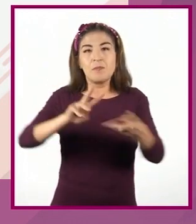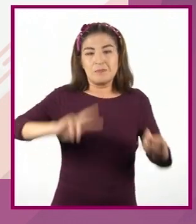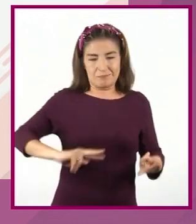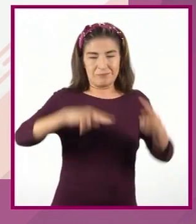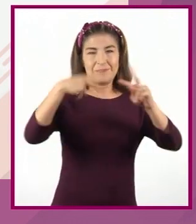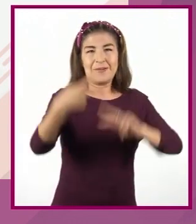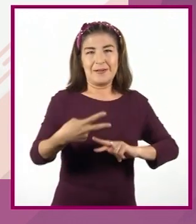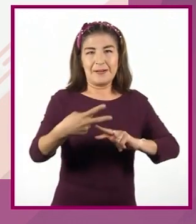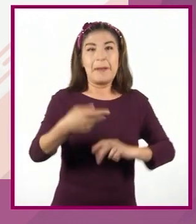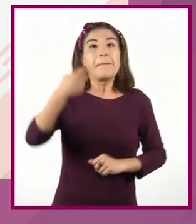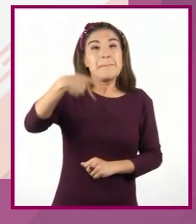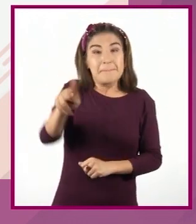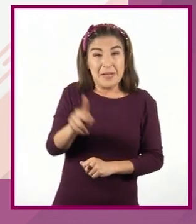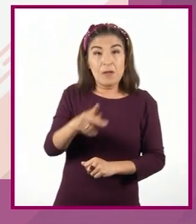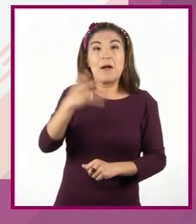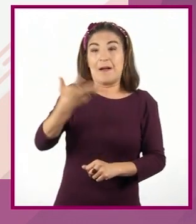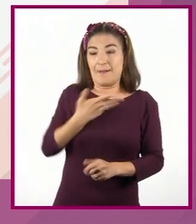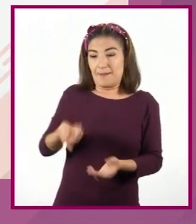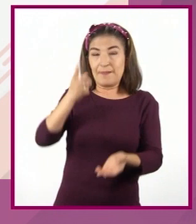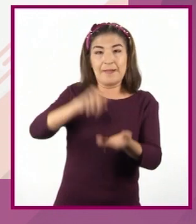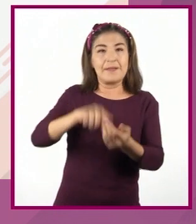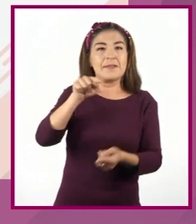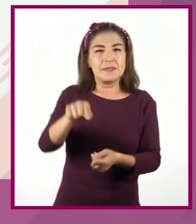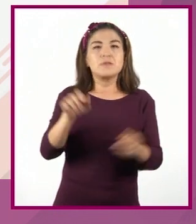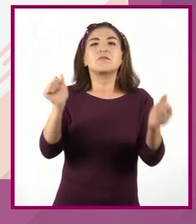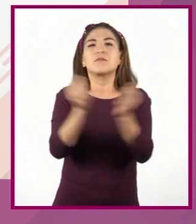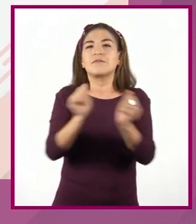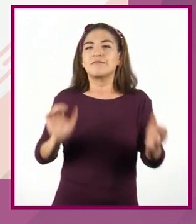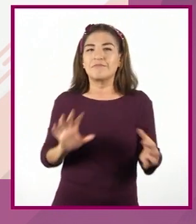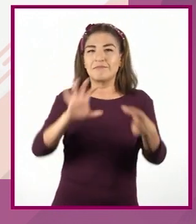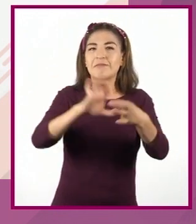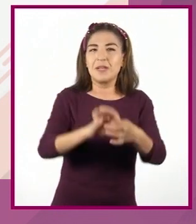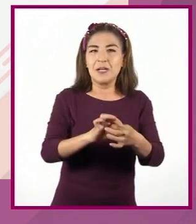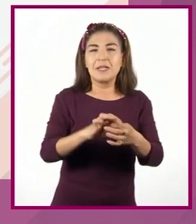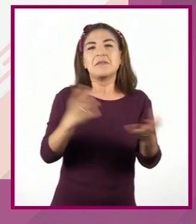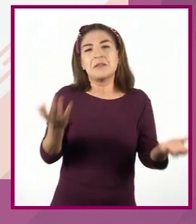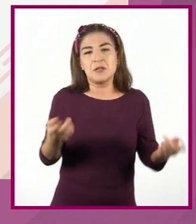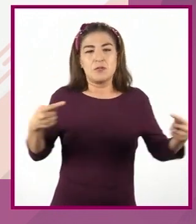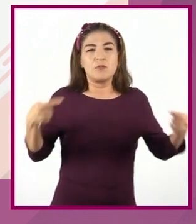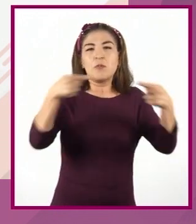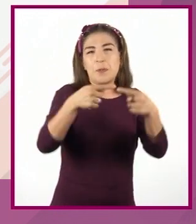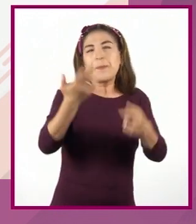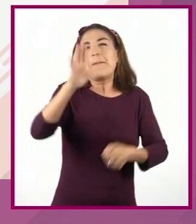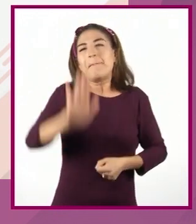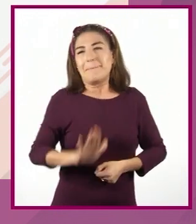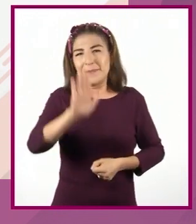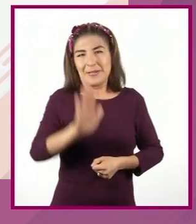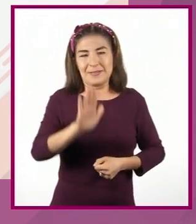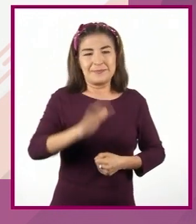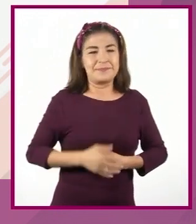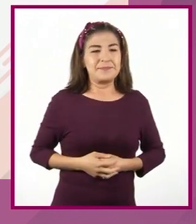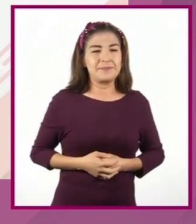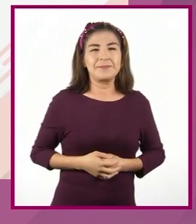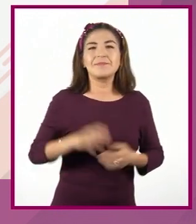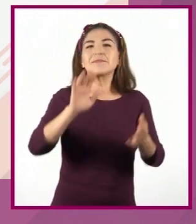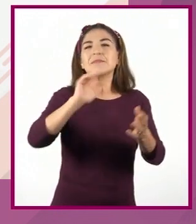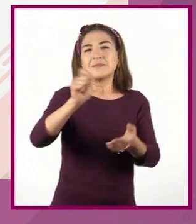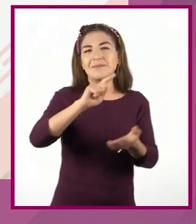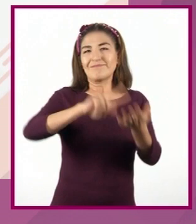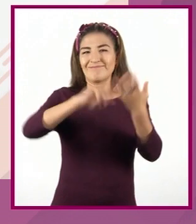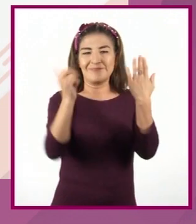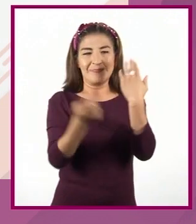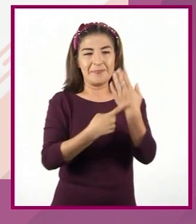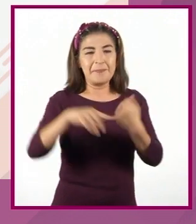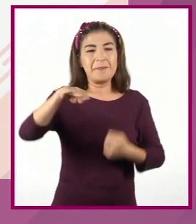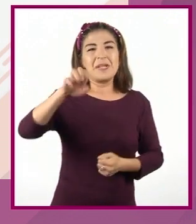corresponde, pero que tiene con este alguna conexión, correspondencia o semejanza. La metáfora, la